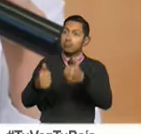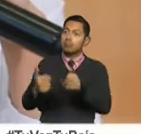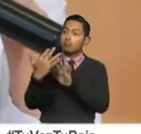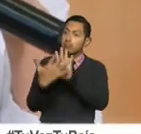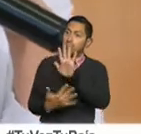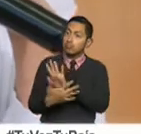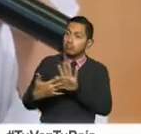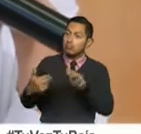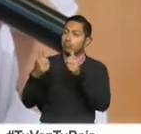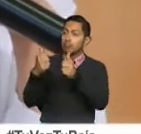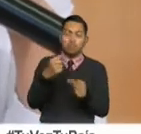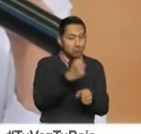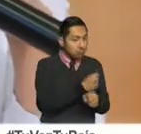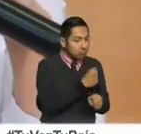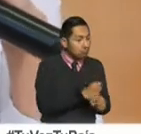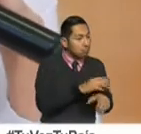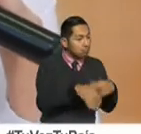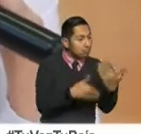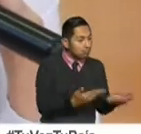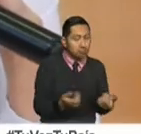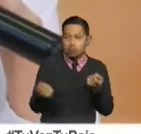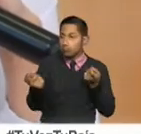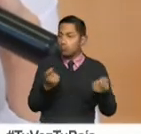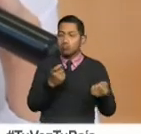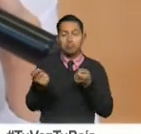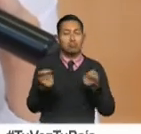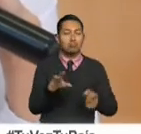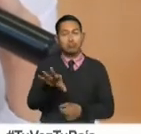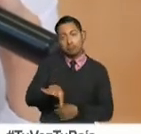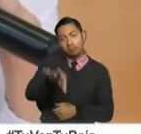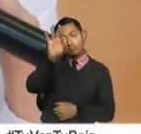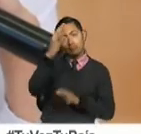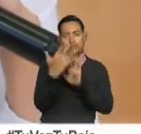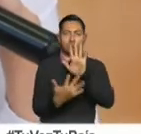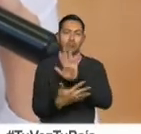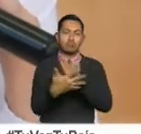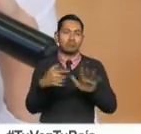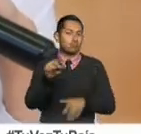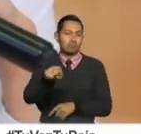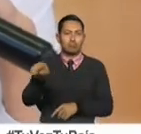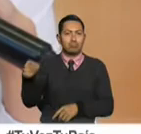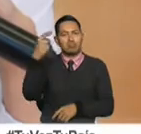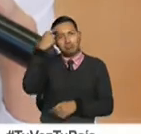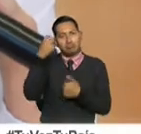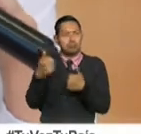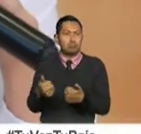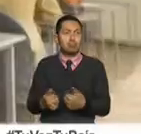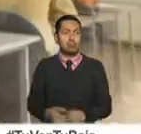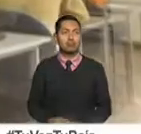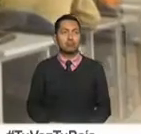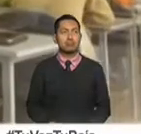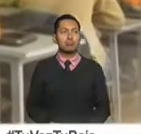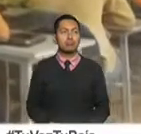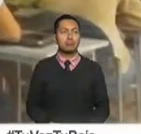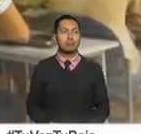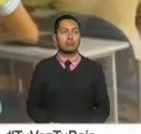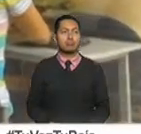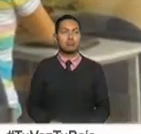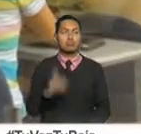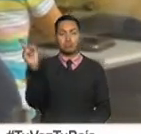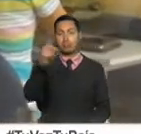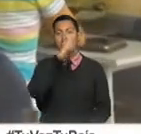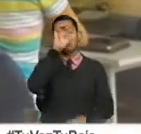con sus tiempos, y sobre eso escojan el horario o la modalidad en la que quieren asumir el curso. A nivel nacional